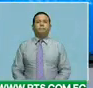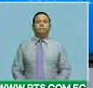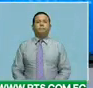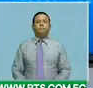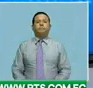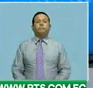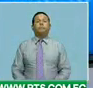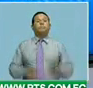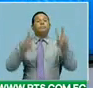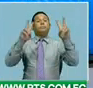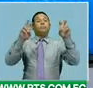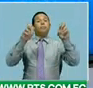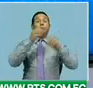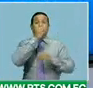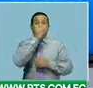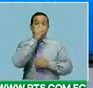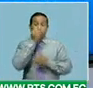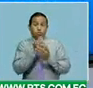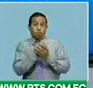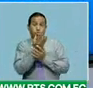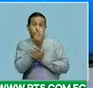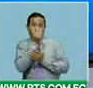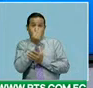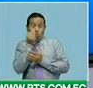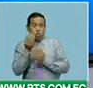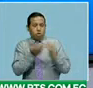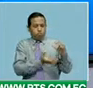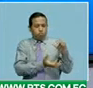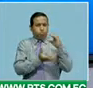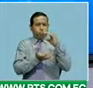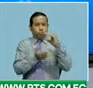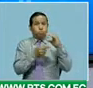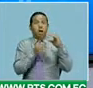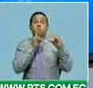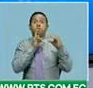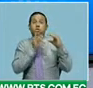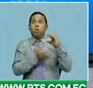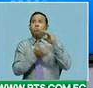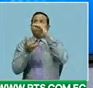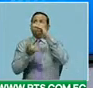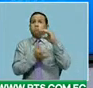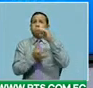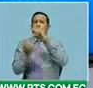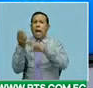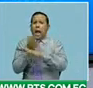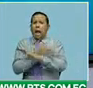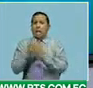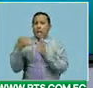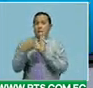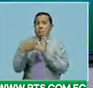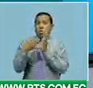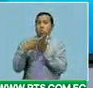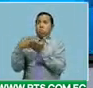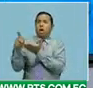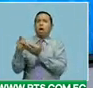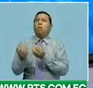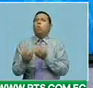Las exportaciones de rosas ecuatorianas a Estados Unidos ahora ya no deberán pagar aranceles. Por este rubro se pagaba